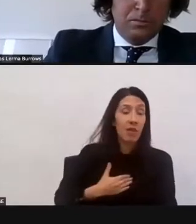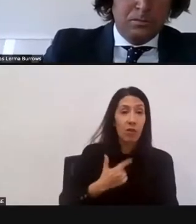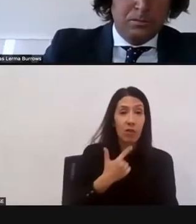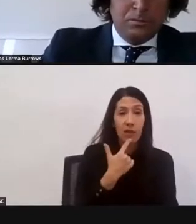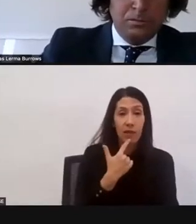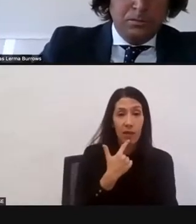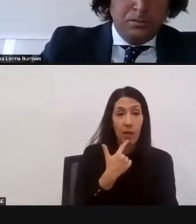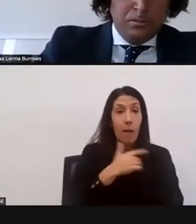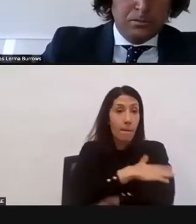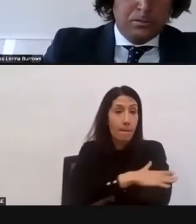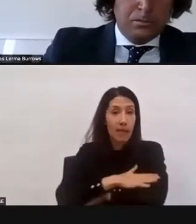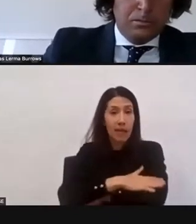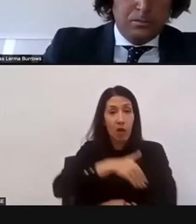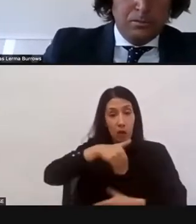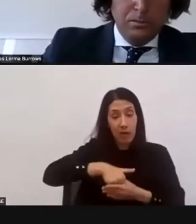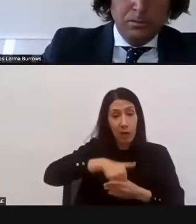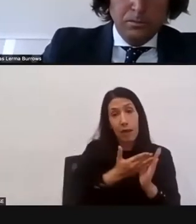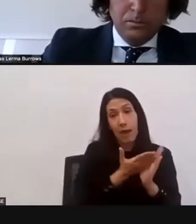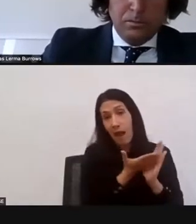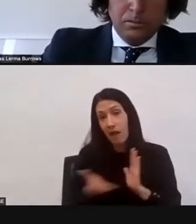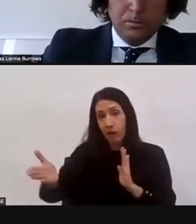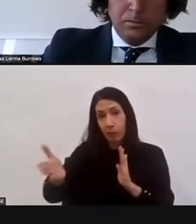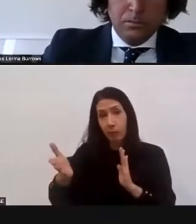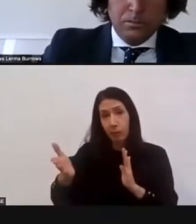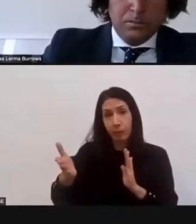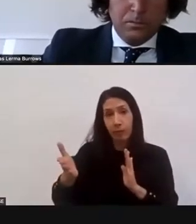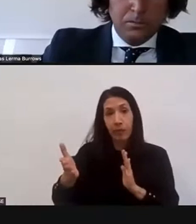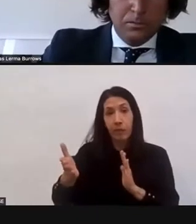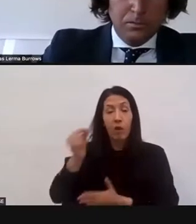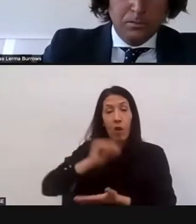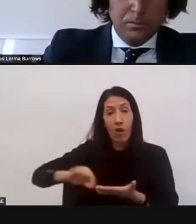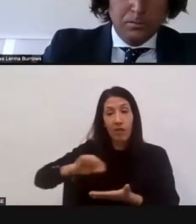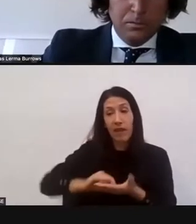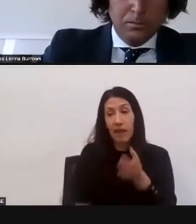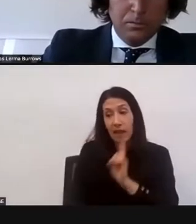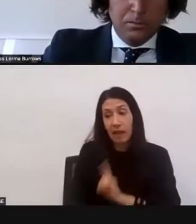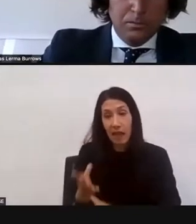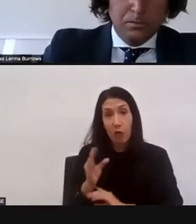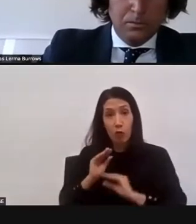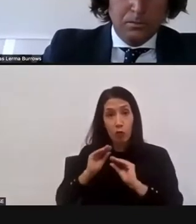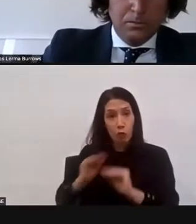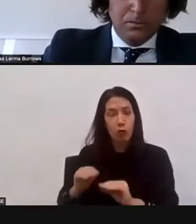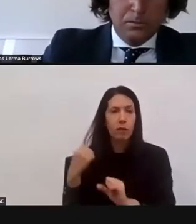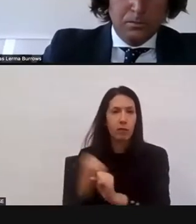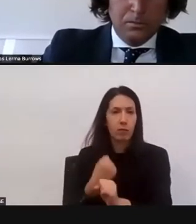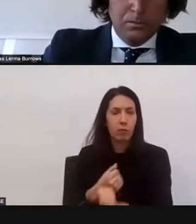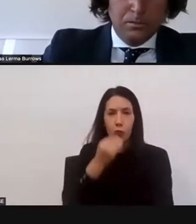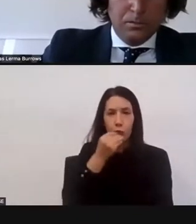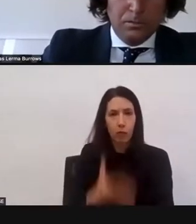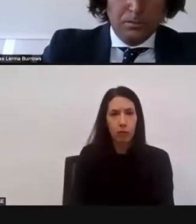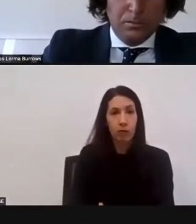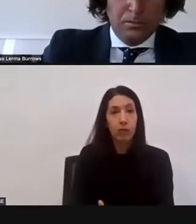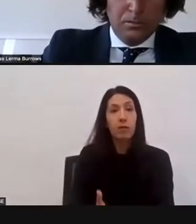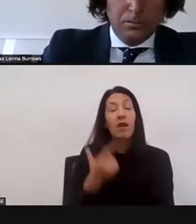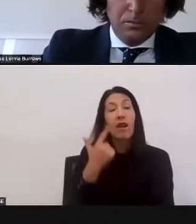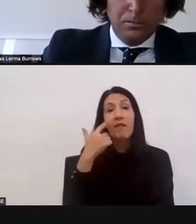el Ministerio del Interior, a través de la oficina que ha creado, está haciendo una labor muy buena. De hecho, de todas